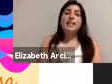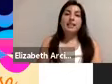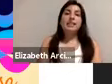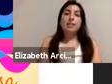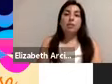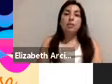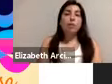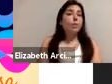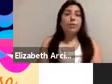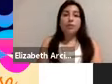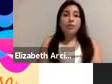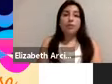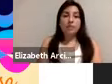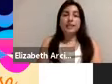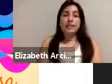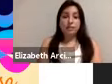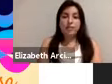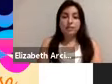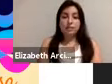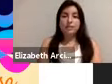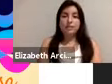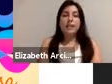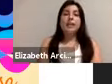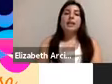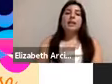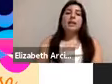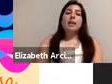externar si se siente cómodo o no con esa graduación.